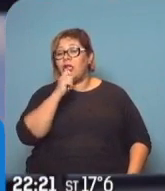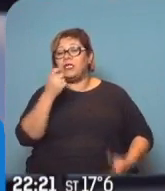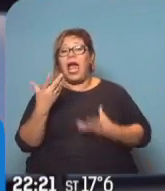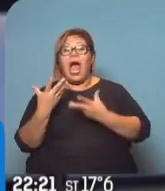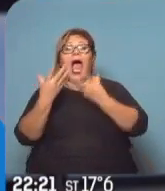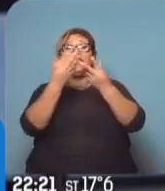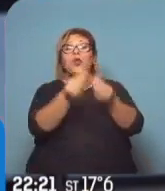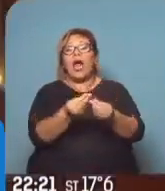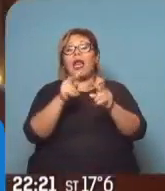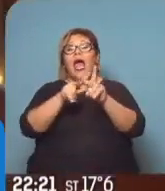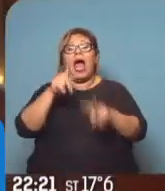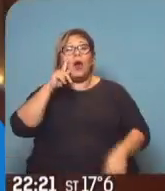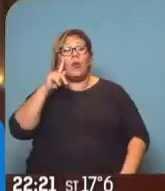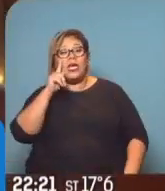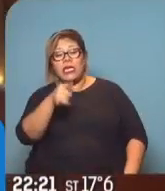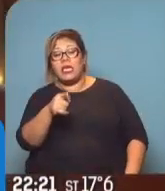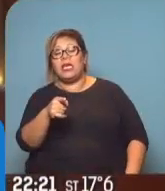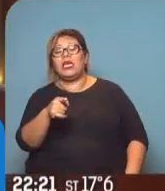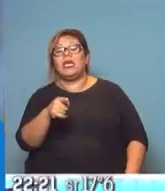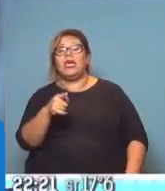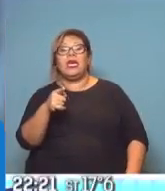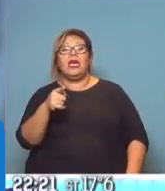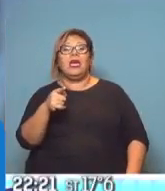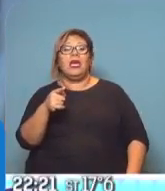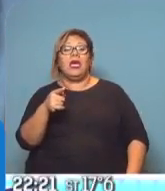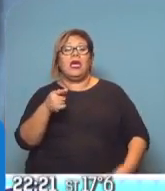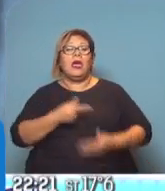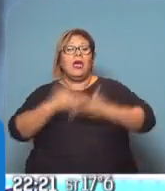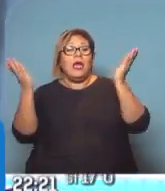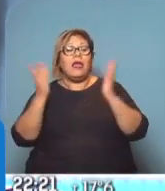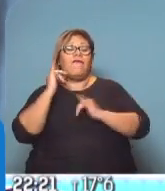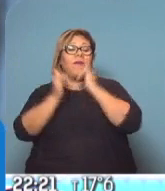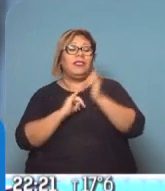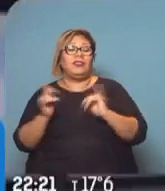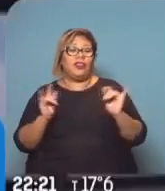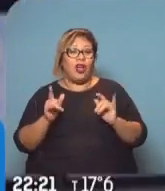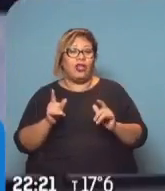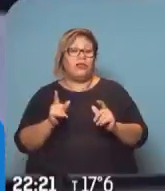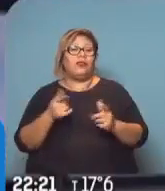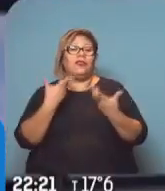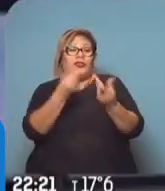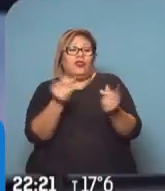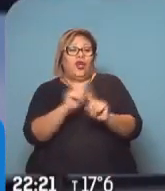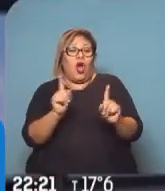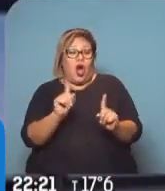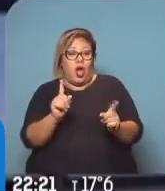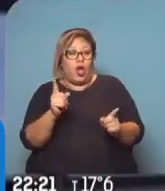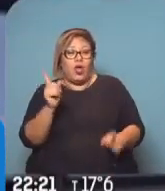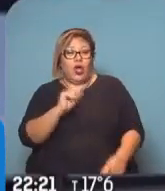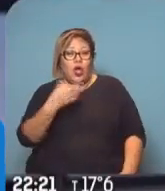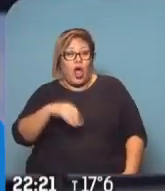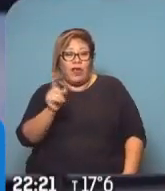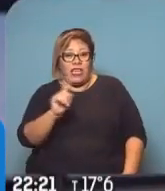a la fuente a conseguir un password, pero digamos, me parece que es un detalle con respecto a todo lo